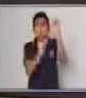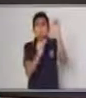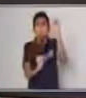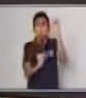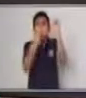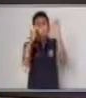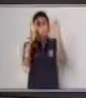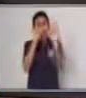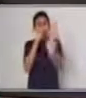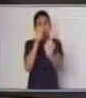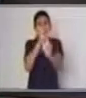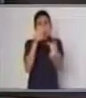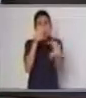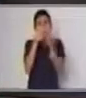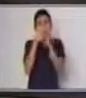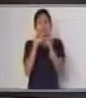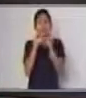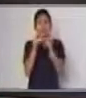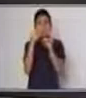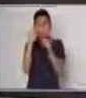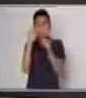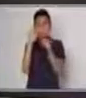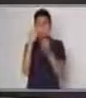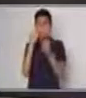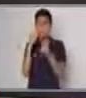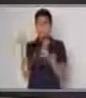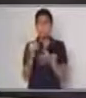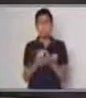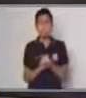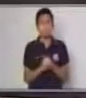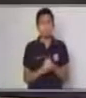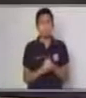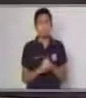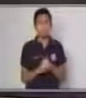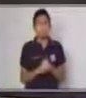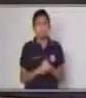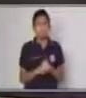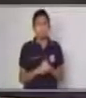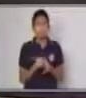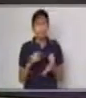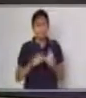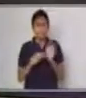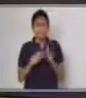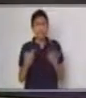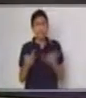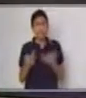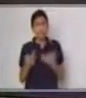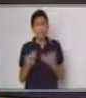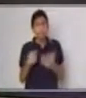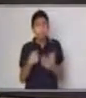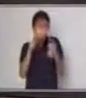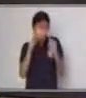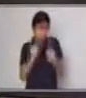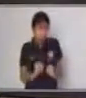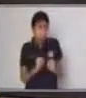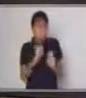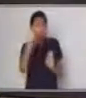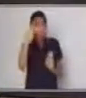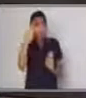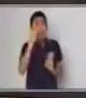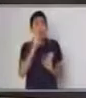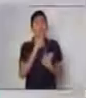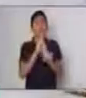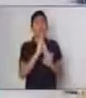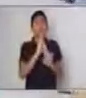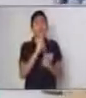y descomponiéndolo en sus pequeñas piezas. Lo que yo puedo decir o concluir de este proceso es